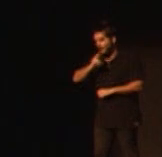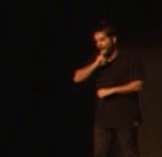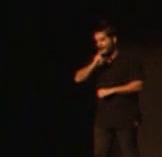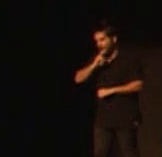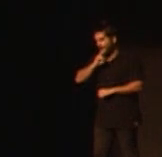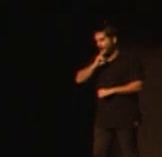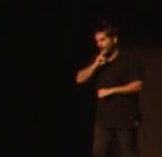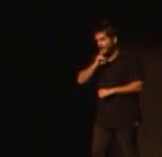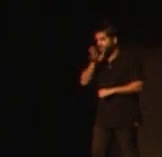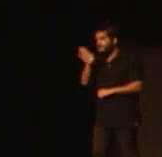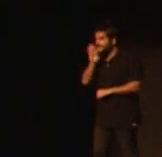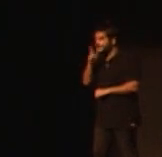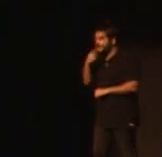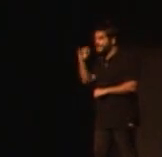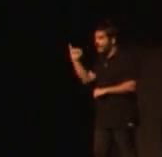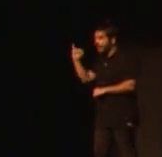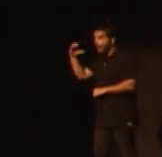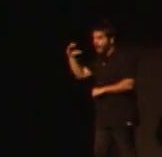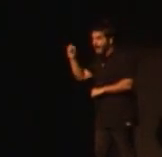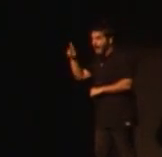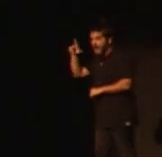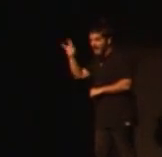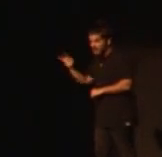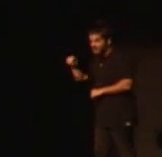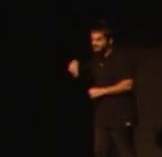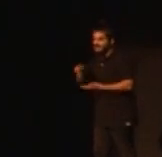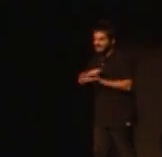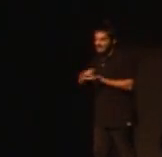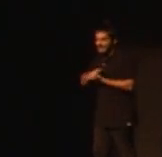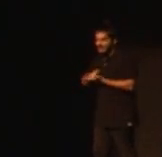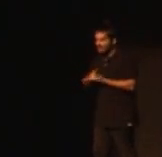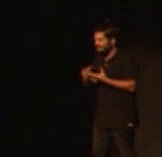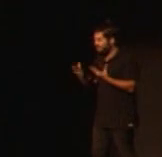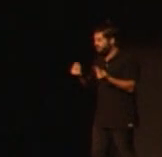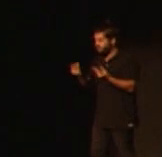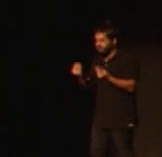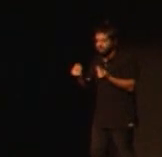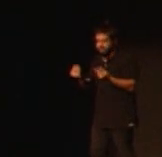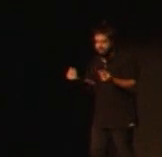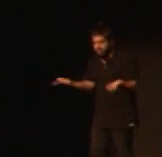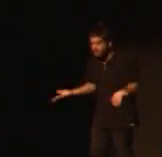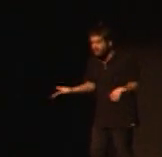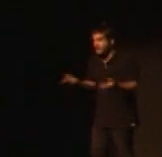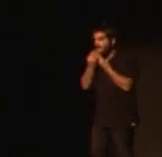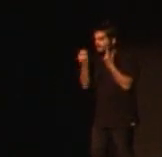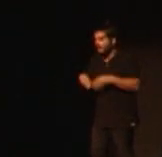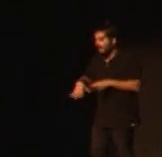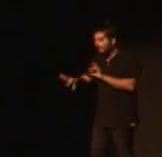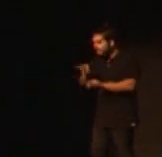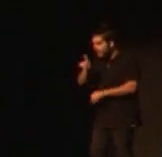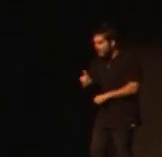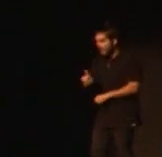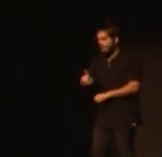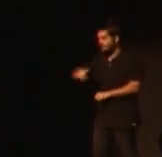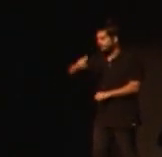Carlos, afiliados y afiliadas en esta región casi 2.600, con lo cual elegir una es complicada, pero yo